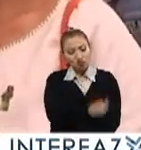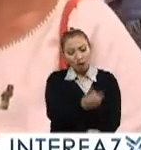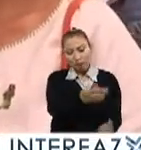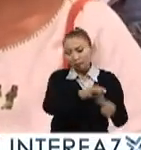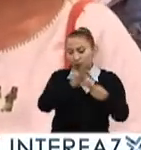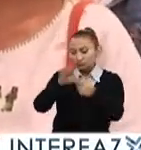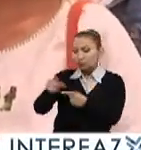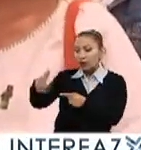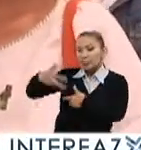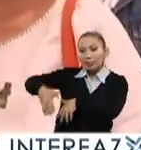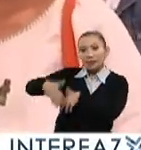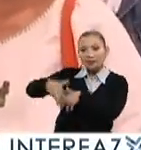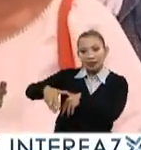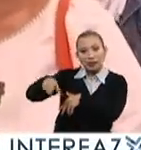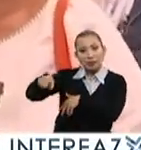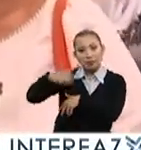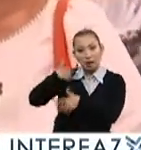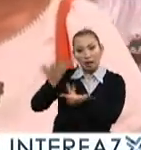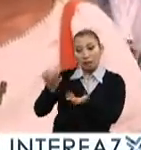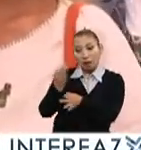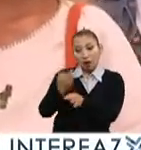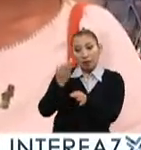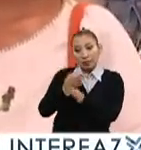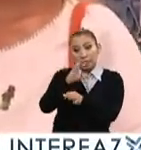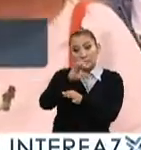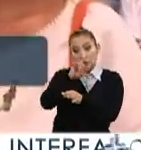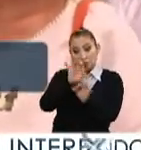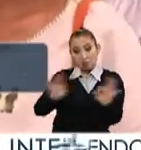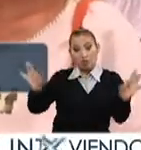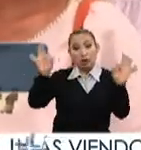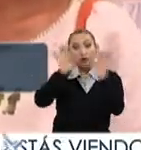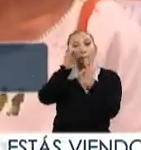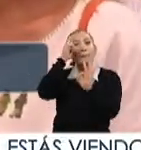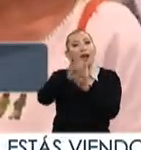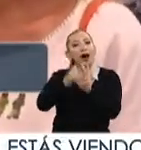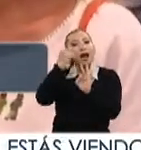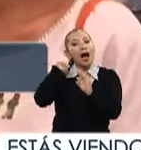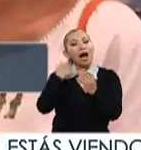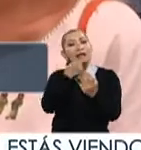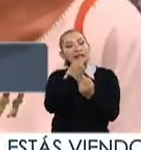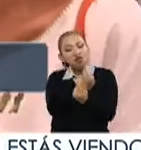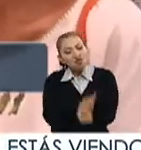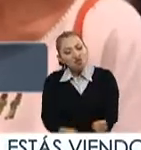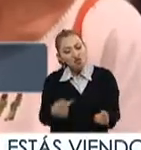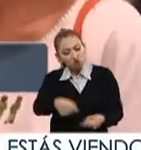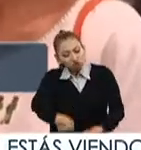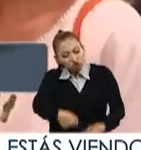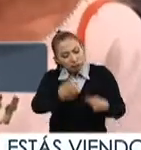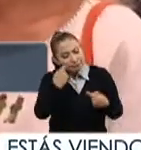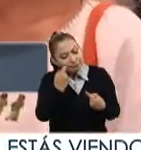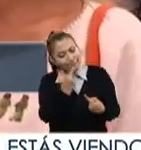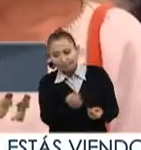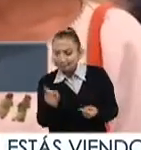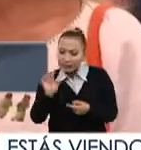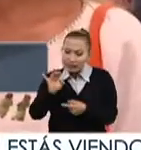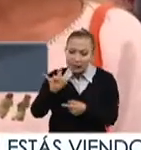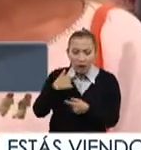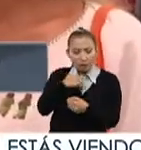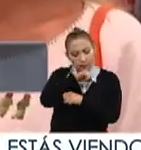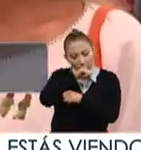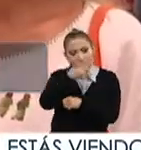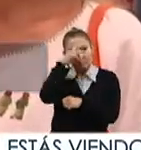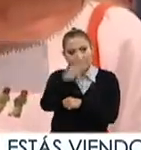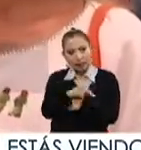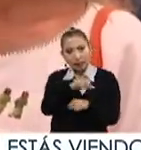pues venimos al desfile, pues es un momento cívico muy importante para crear en los niños desde muy pequeños el civismo y el amor a